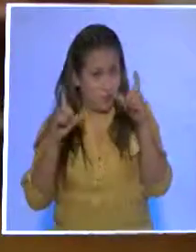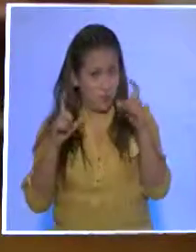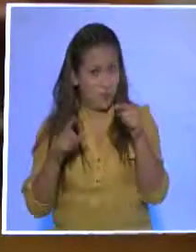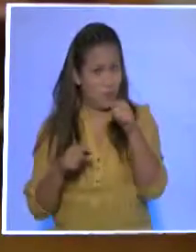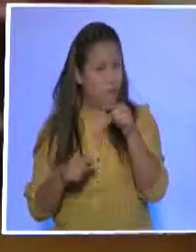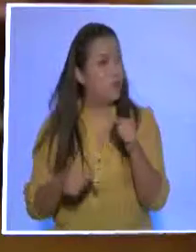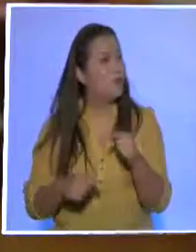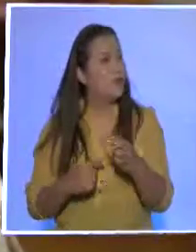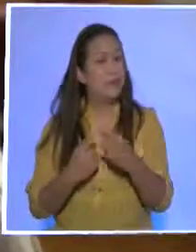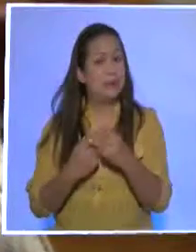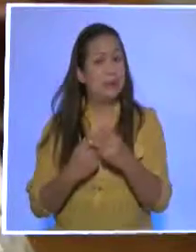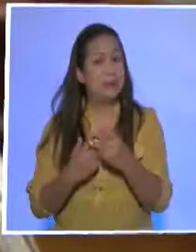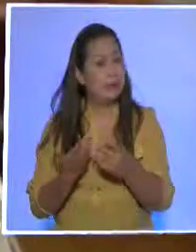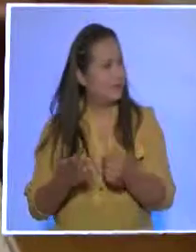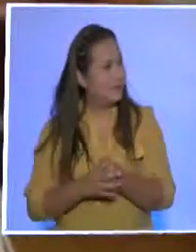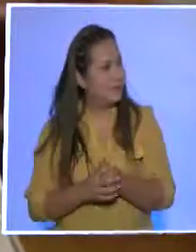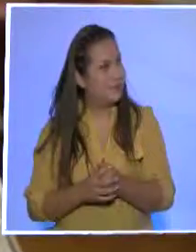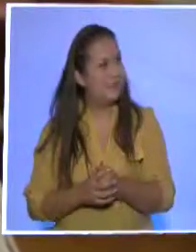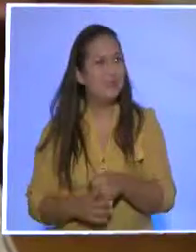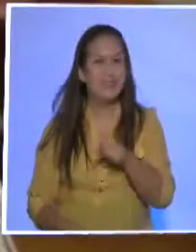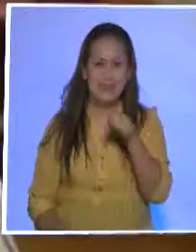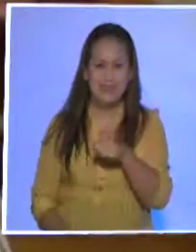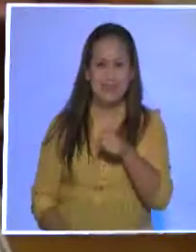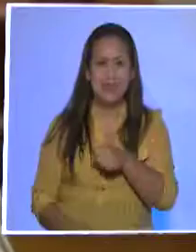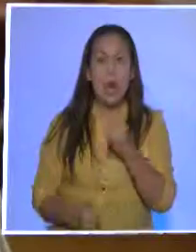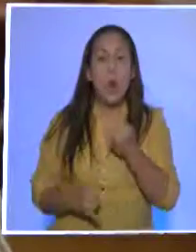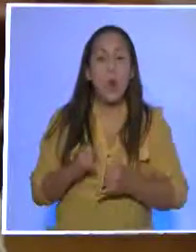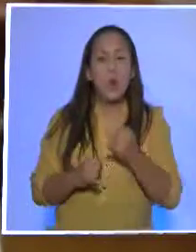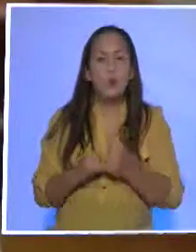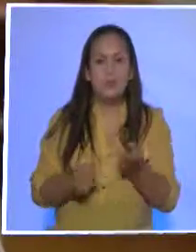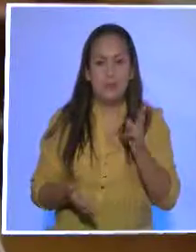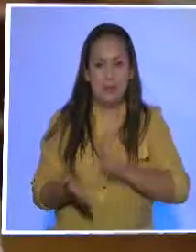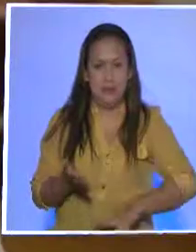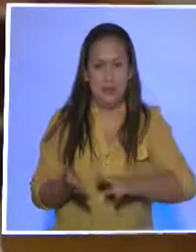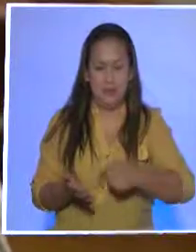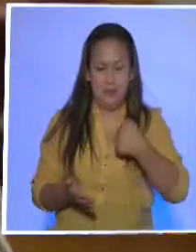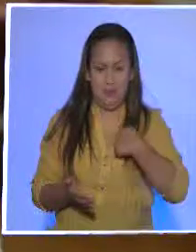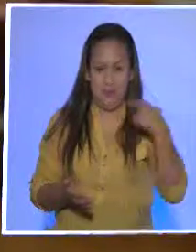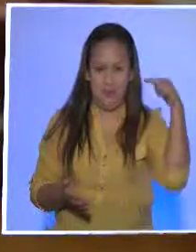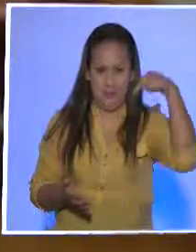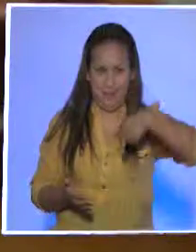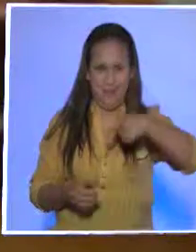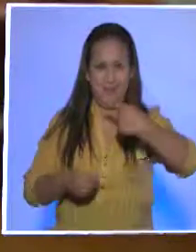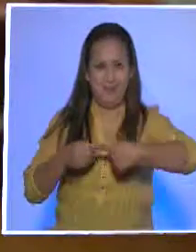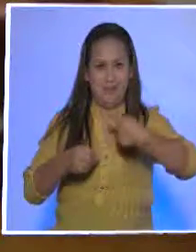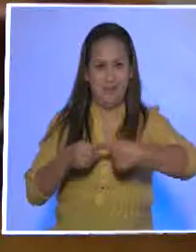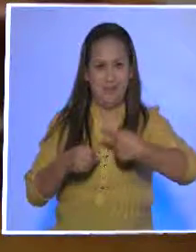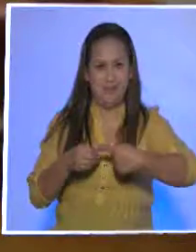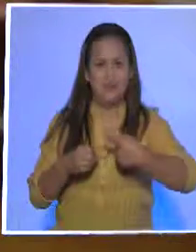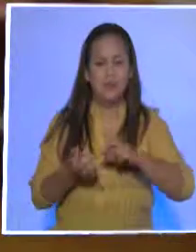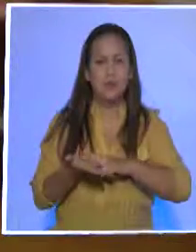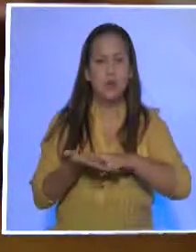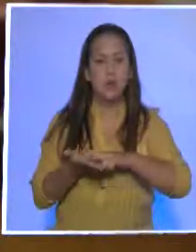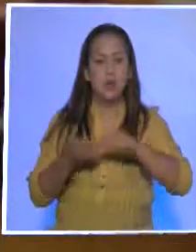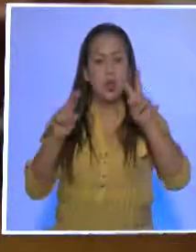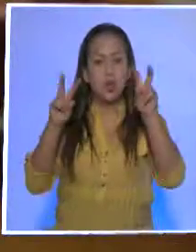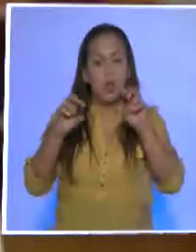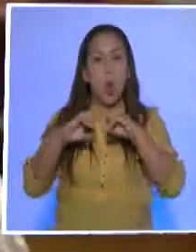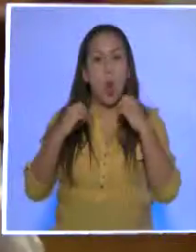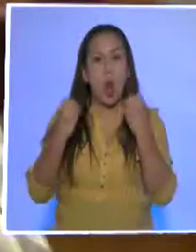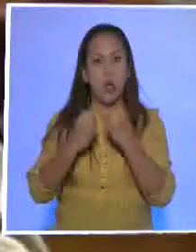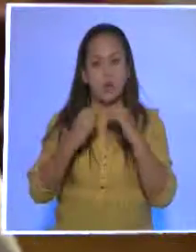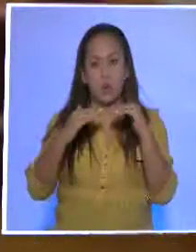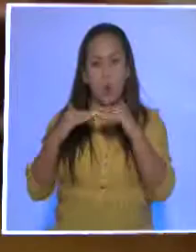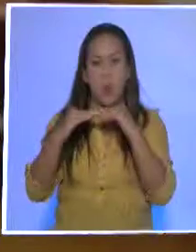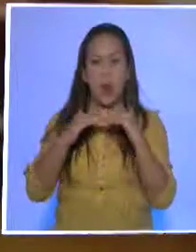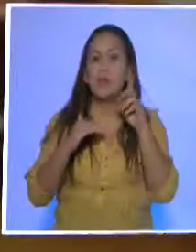google así y justamente fue la última vez que viene a ecuador a quito en una reunión de organismo de equidad racial donde